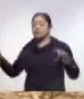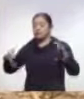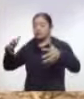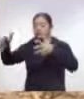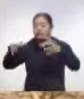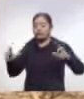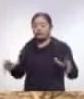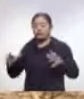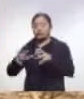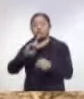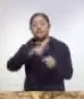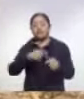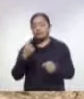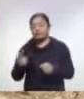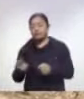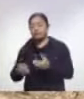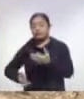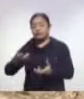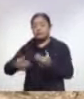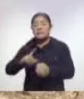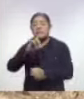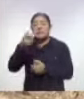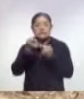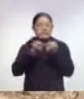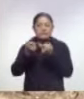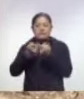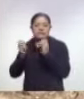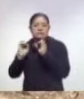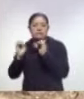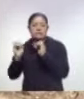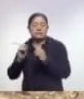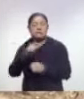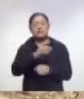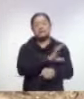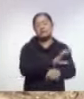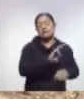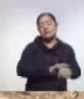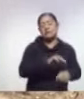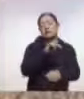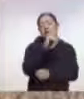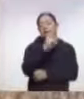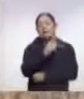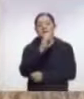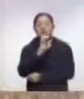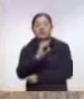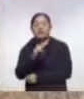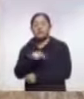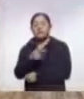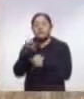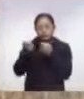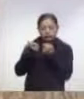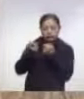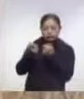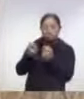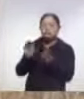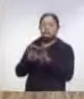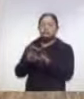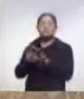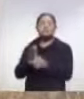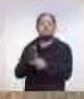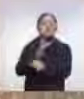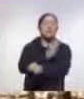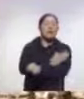Ante el inicio de la próxima temporada de estiaje, la Coordinación de Protección Civil de Nanacamilpa emprenderá acciones de concientización